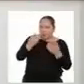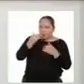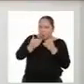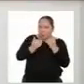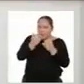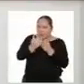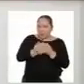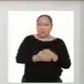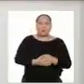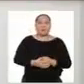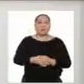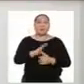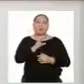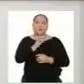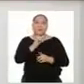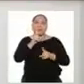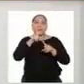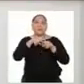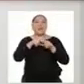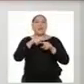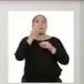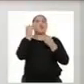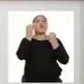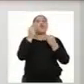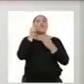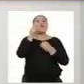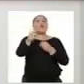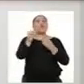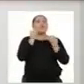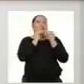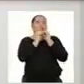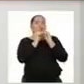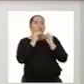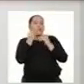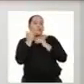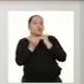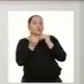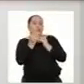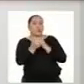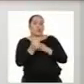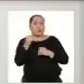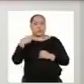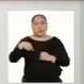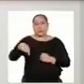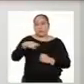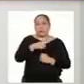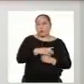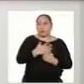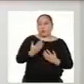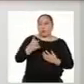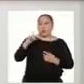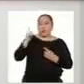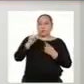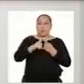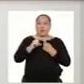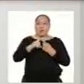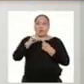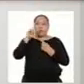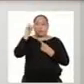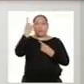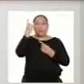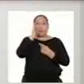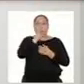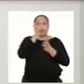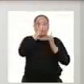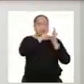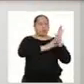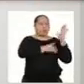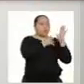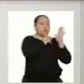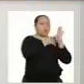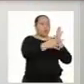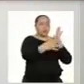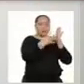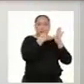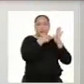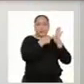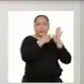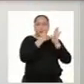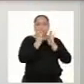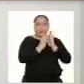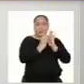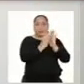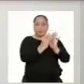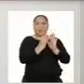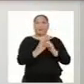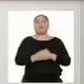realidad, depende de cómo decidas resolverlo tú. En nuestro caso, primero utilizamos una tabla para organizar los datos.